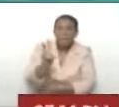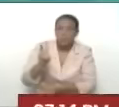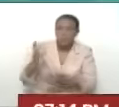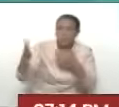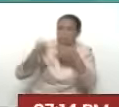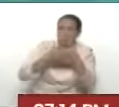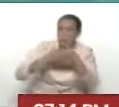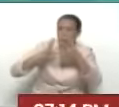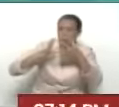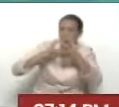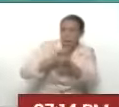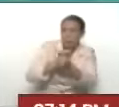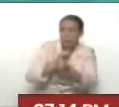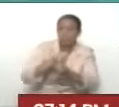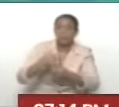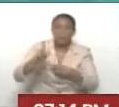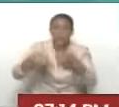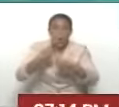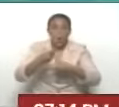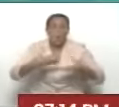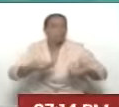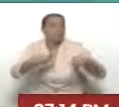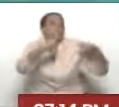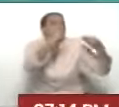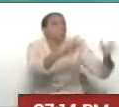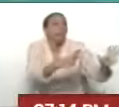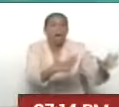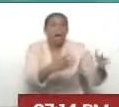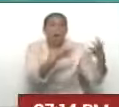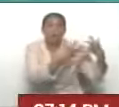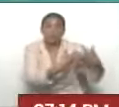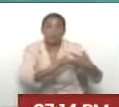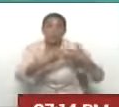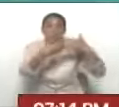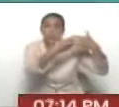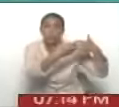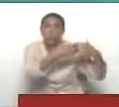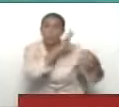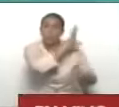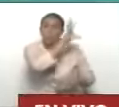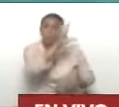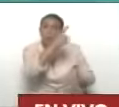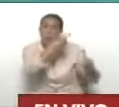opacarla, para después entregársela como botín a los imperios del mundo.